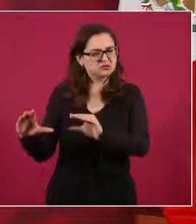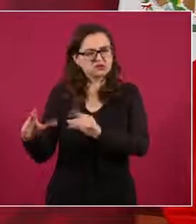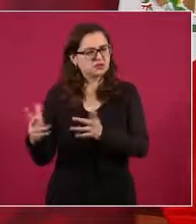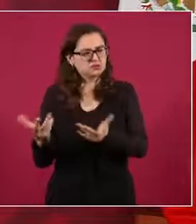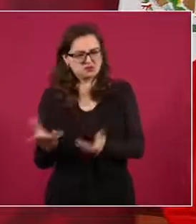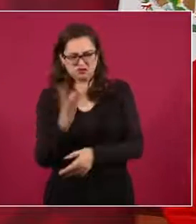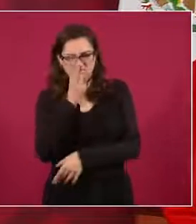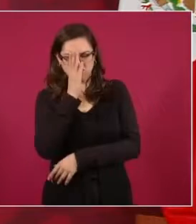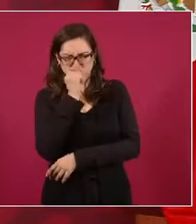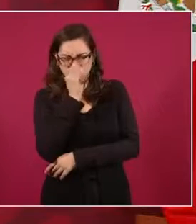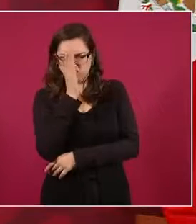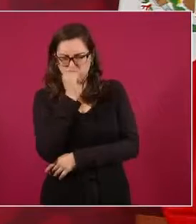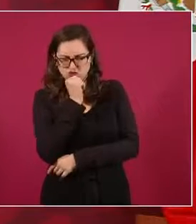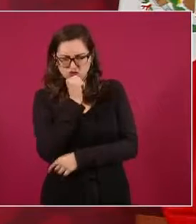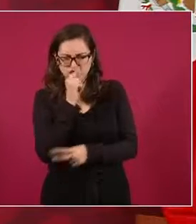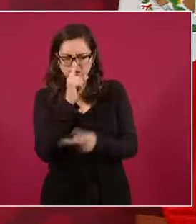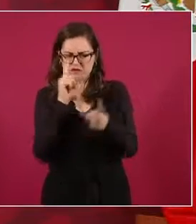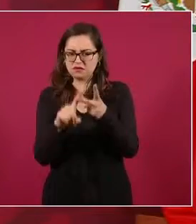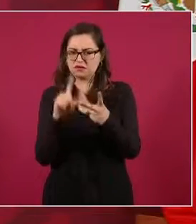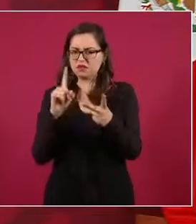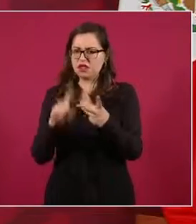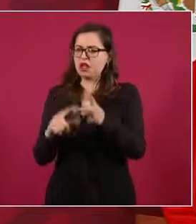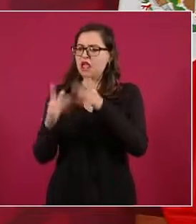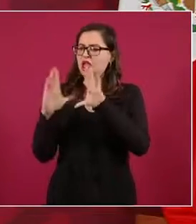y la pluralidad